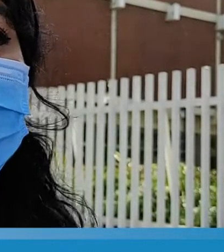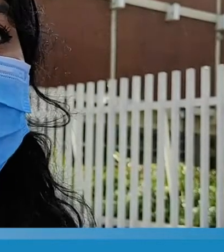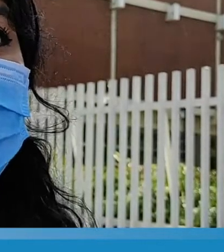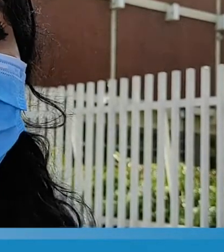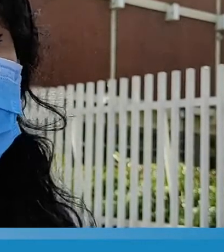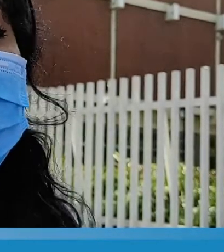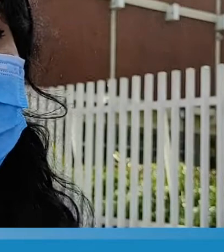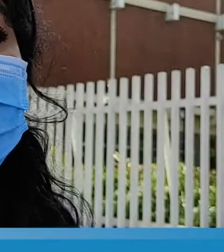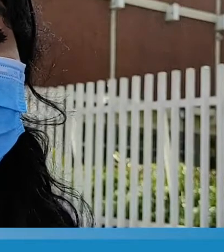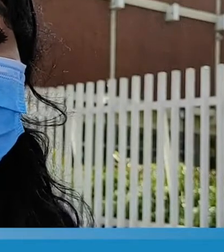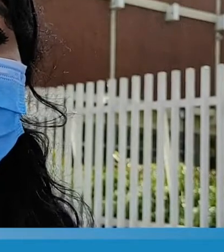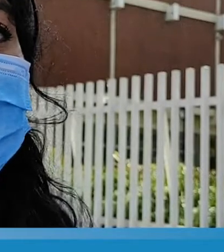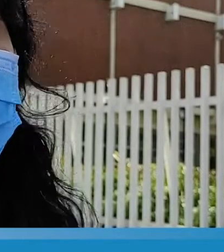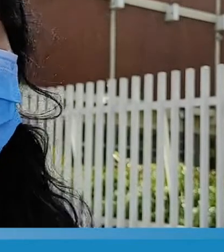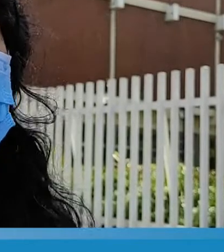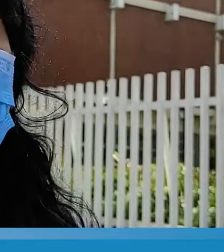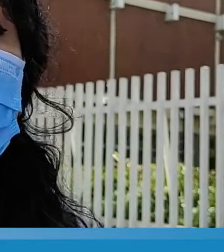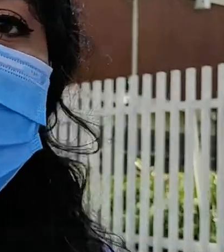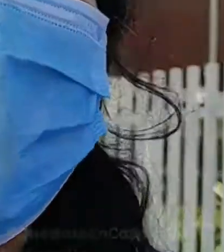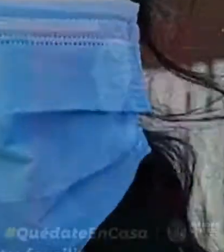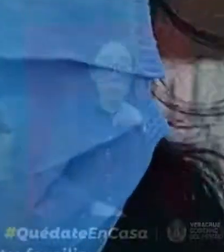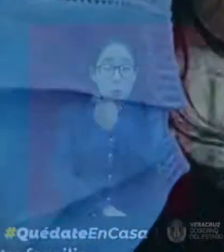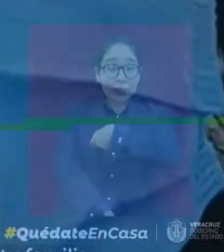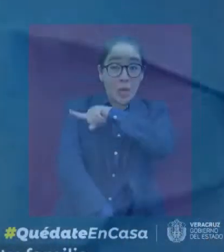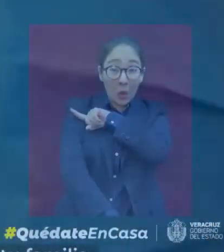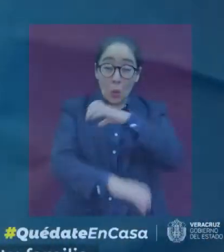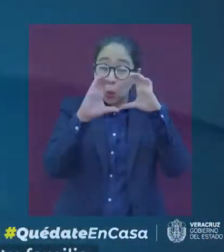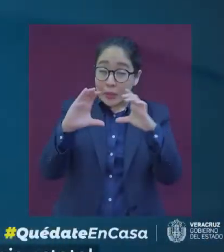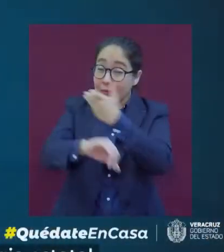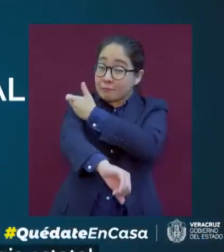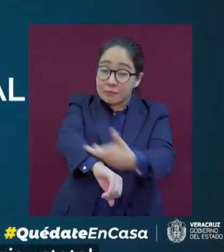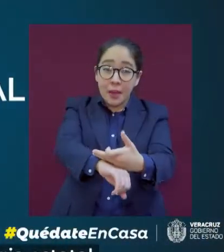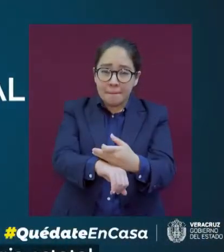social, porque ya llevamos siete meses en esto y es nuestro último paso para ser médicos generales.